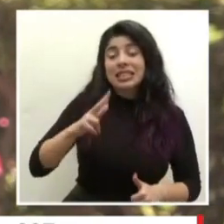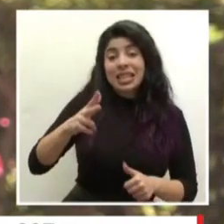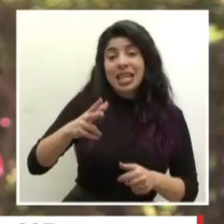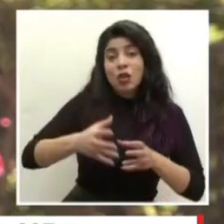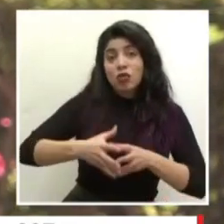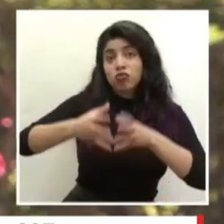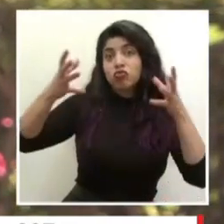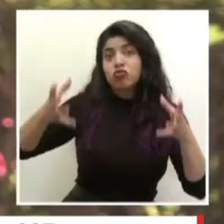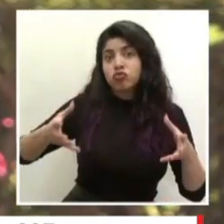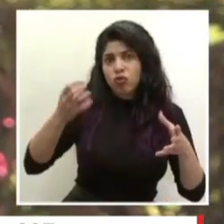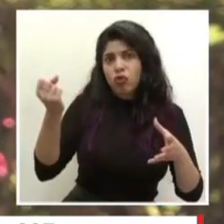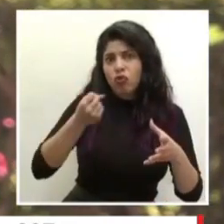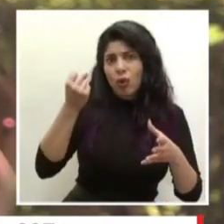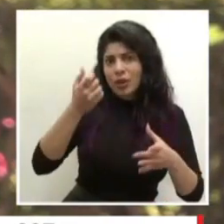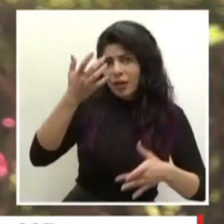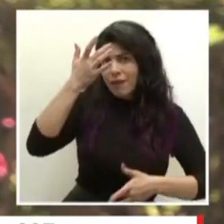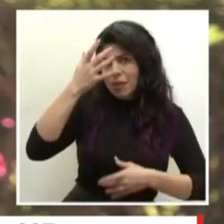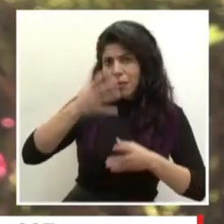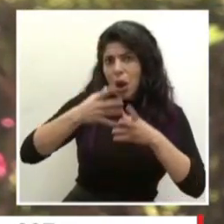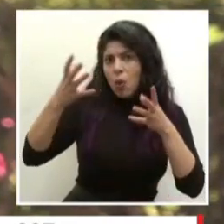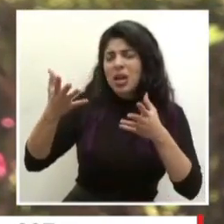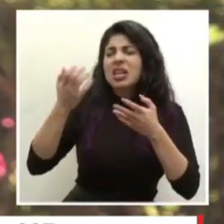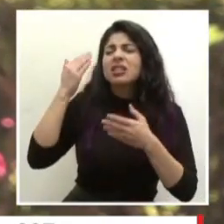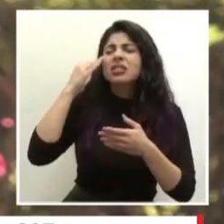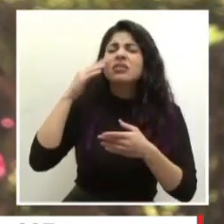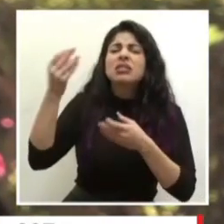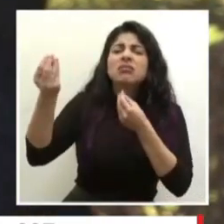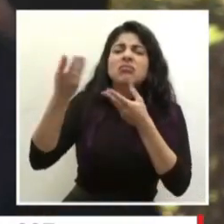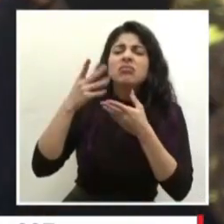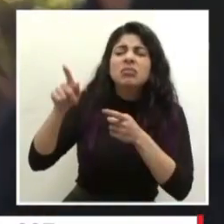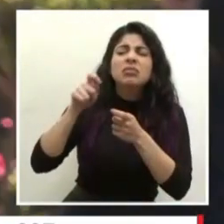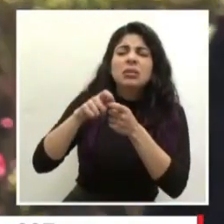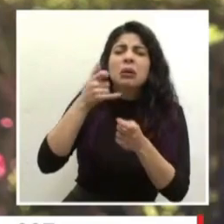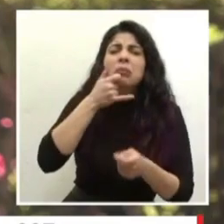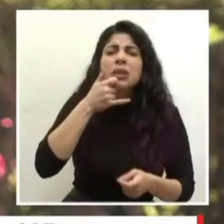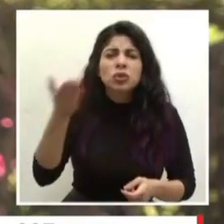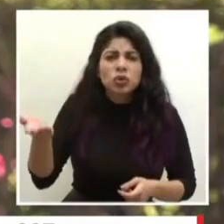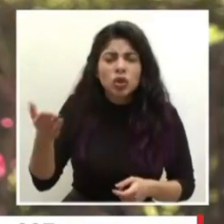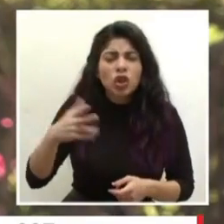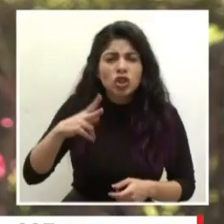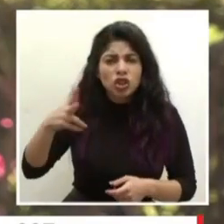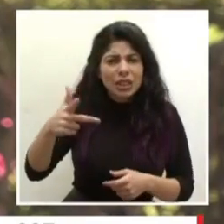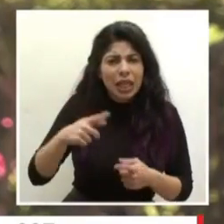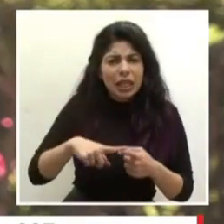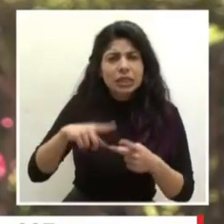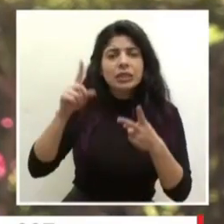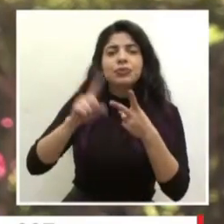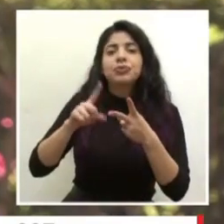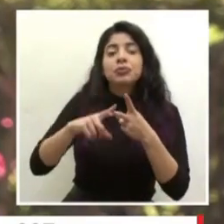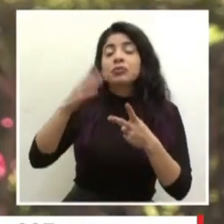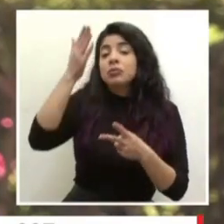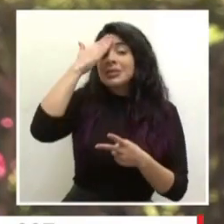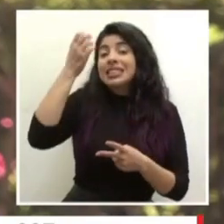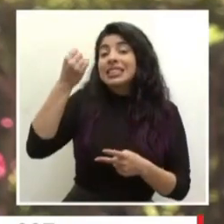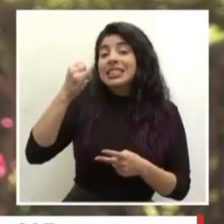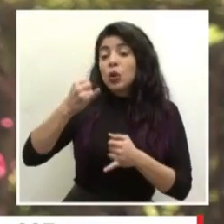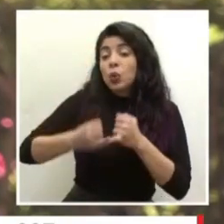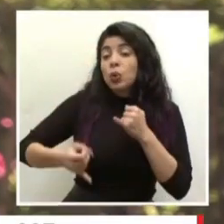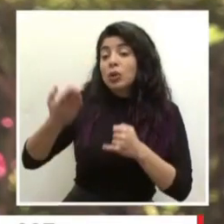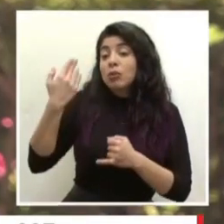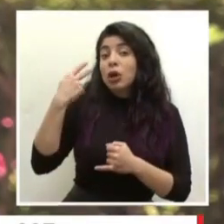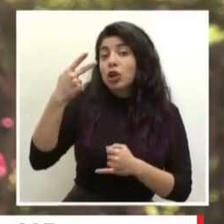incremento muy alto en casos. Queremos saber qué detalles tienen de esa zona específicamente, qué fue lo que pasó en los Chiles. Y después saber si con las últimas dos